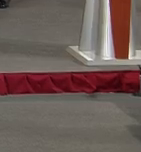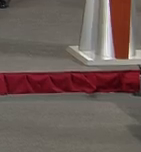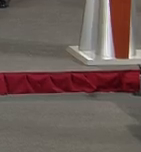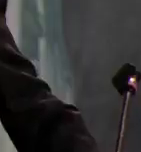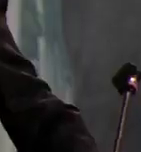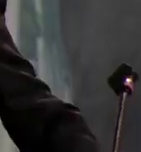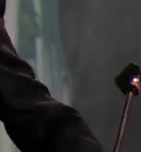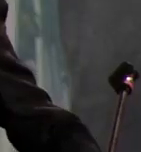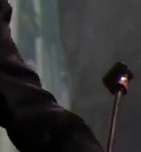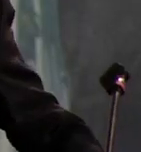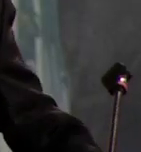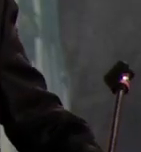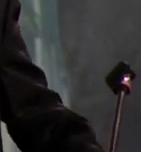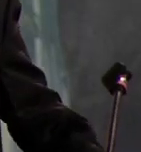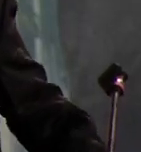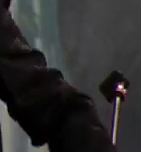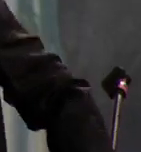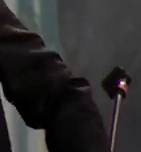hacerte,